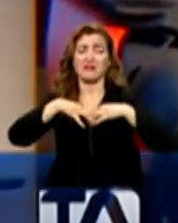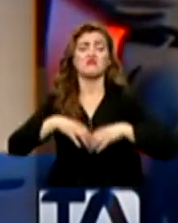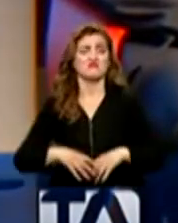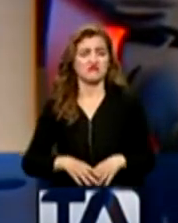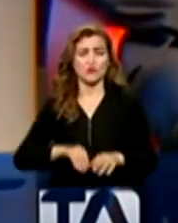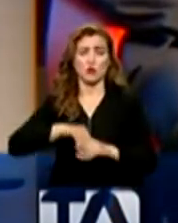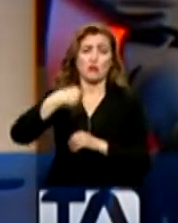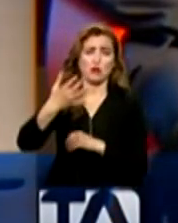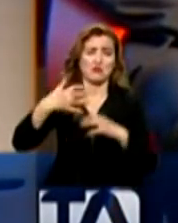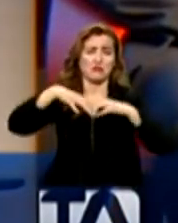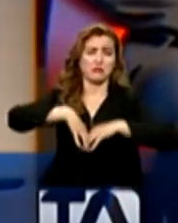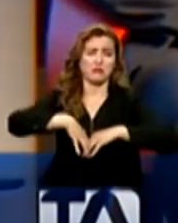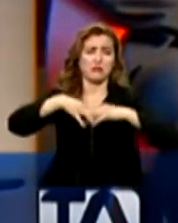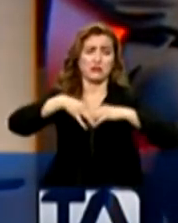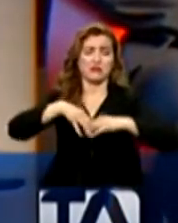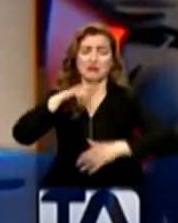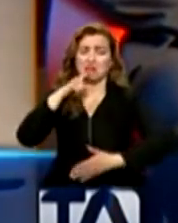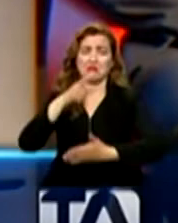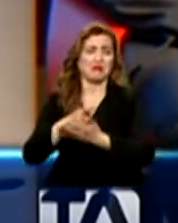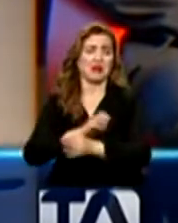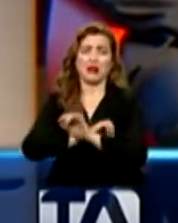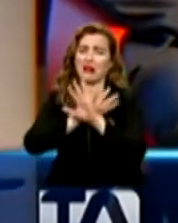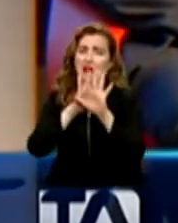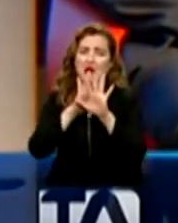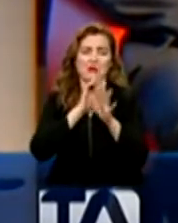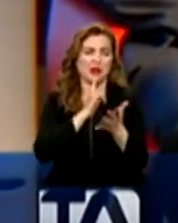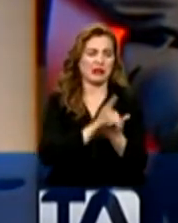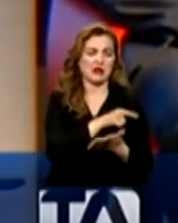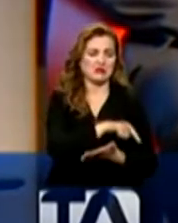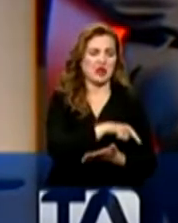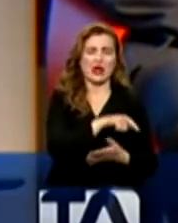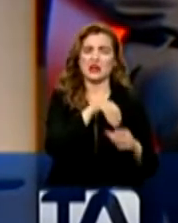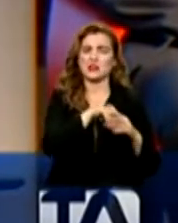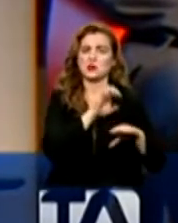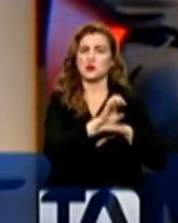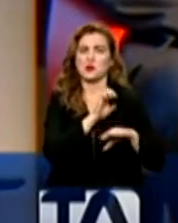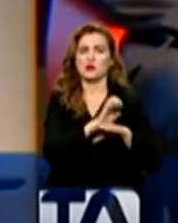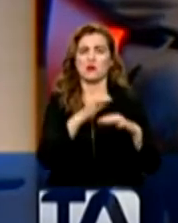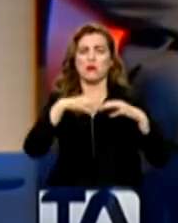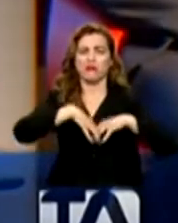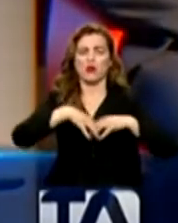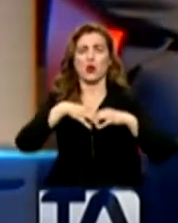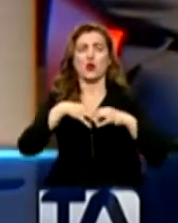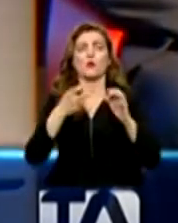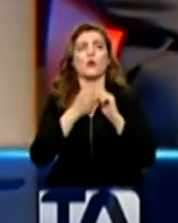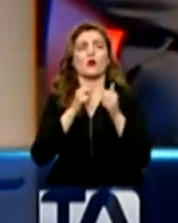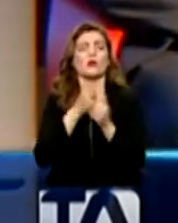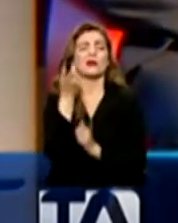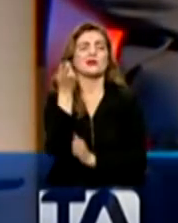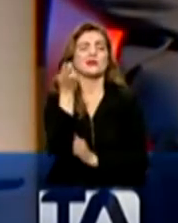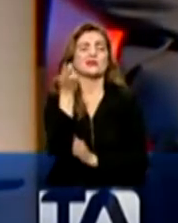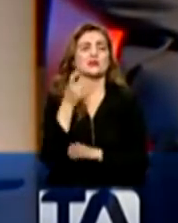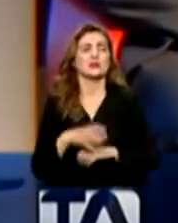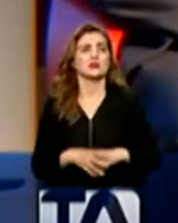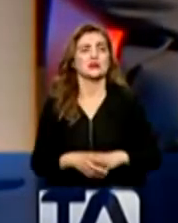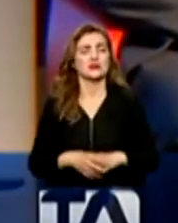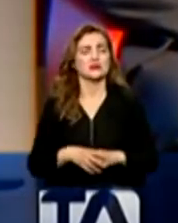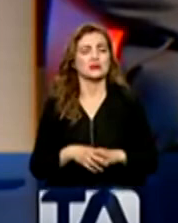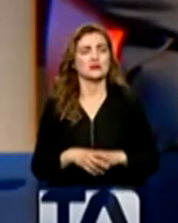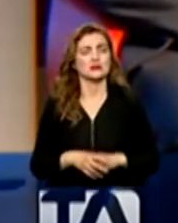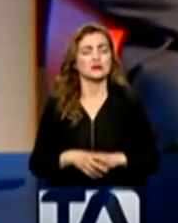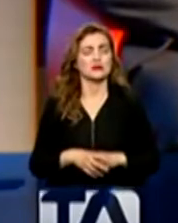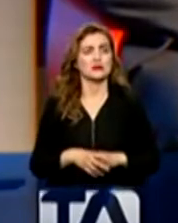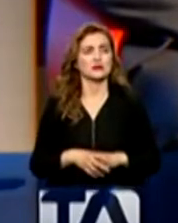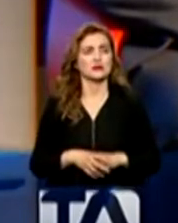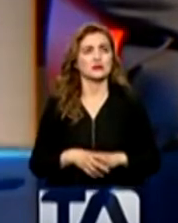externa, ambas son reales. Y es una crisis potencialmente monetaria. Uno empieza a ver un poquito, en una